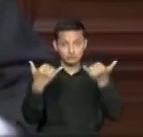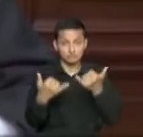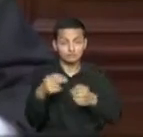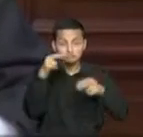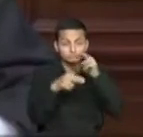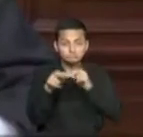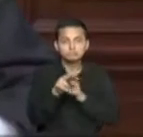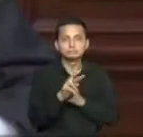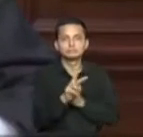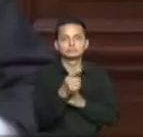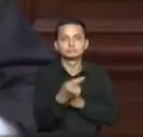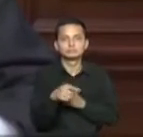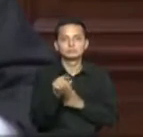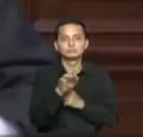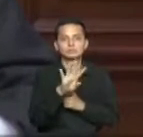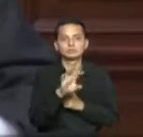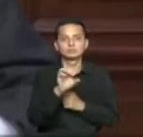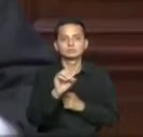revisado